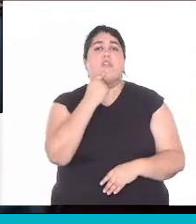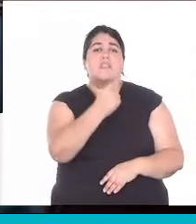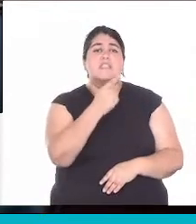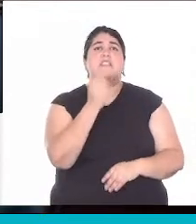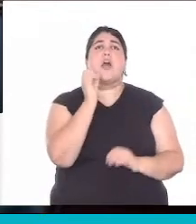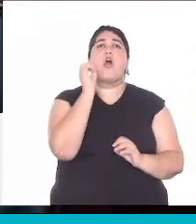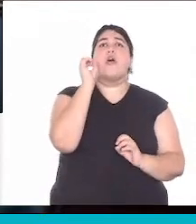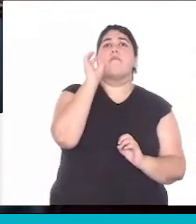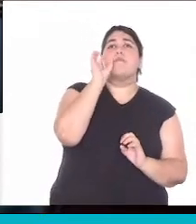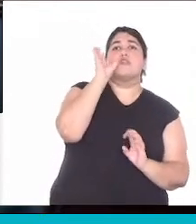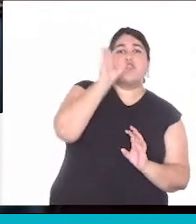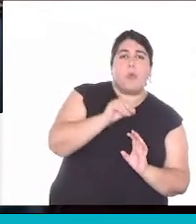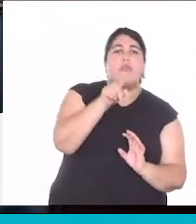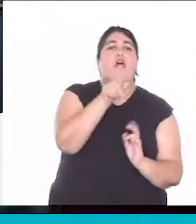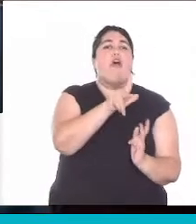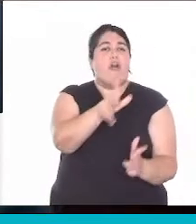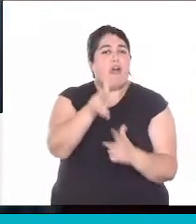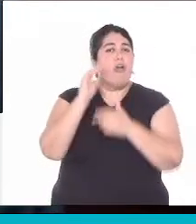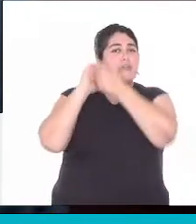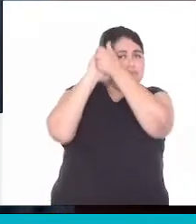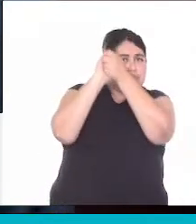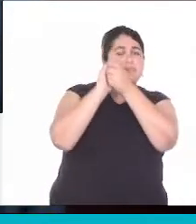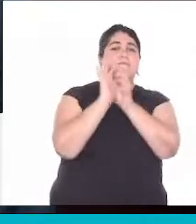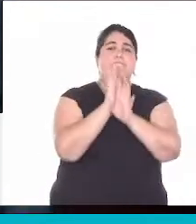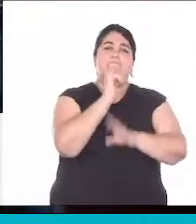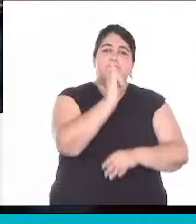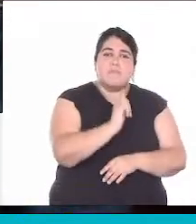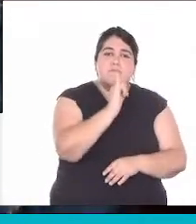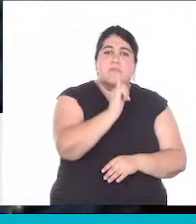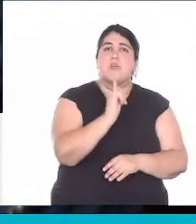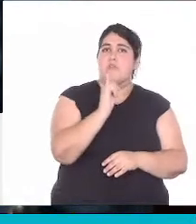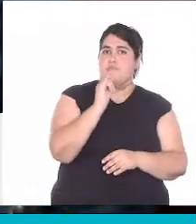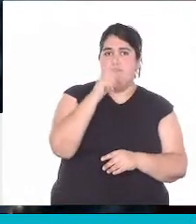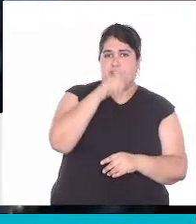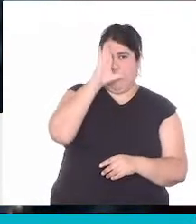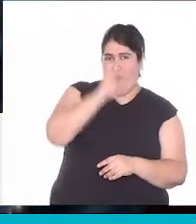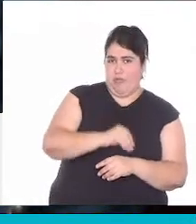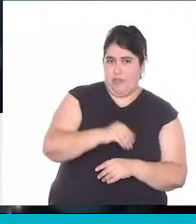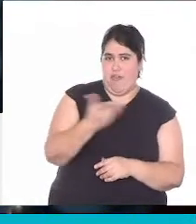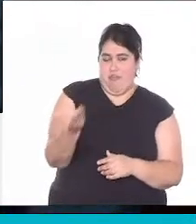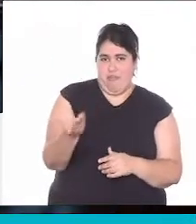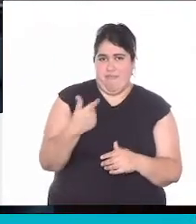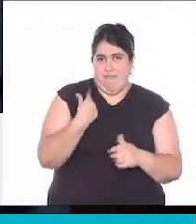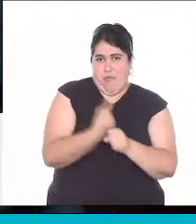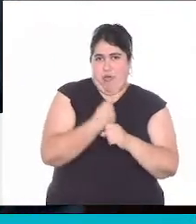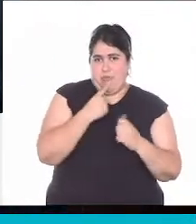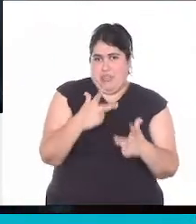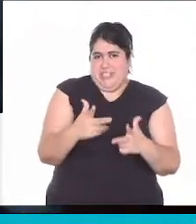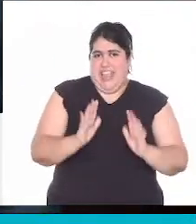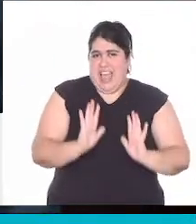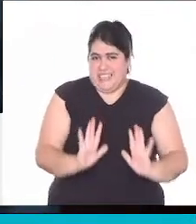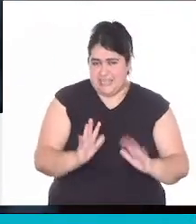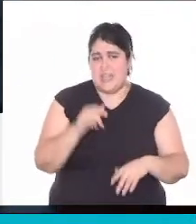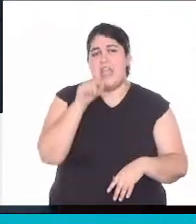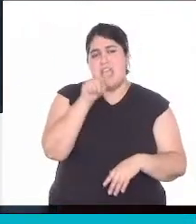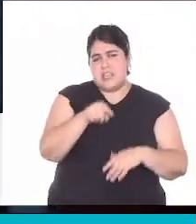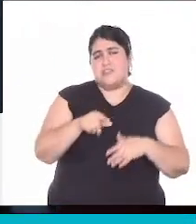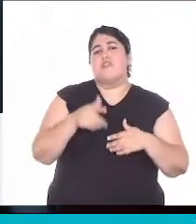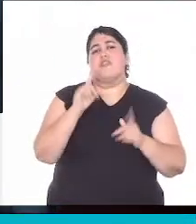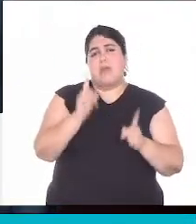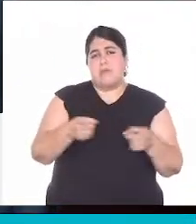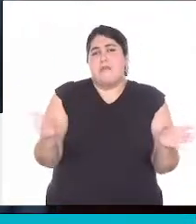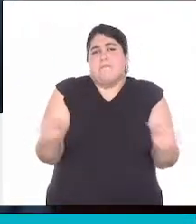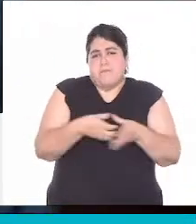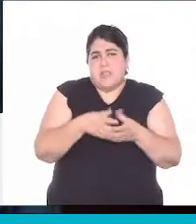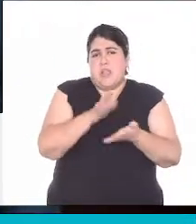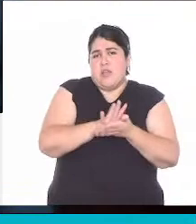presidente Alfonsín en esa lucha. También son cosas que deberían, por supuesto, el expresidente Kirchner no lo puede decir, pero sí, por supuesto, los miembros de su espacio político. Son